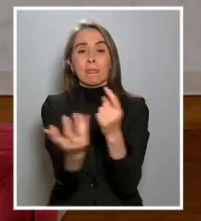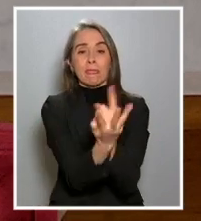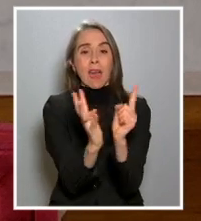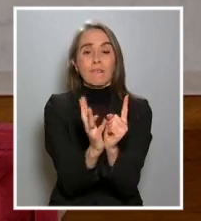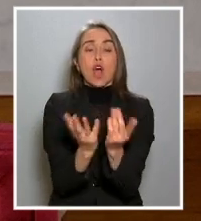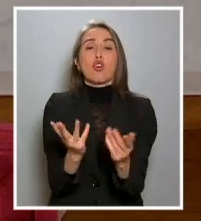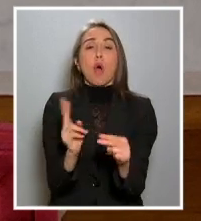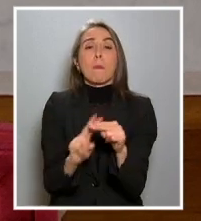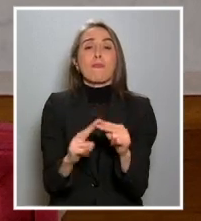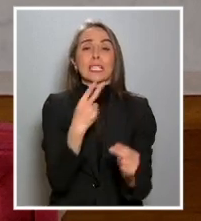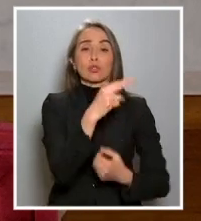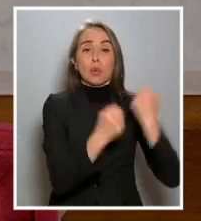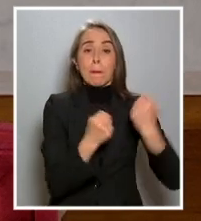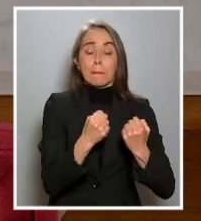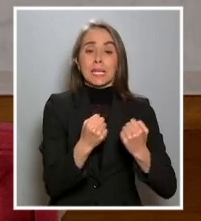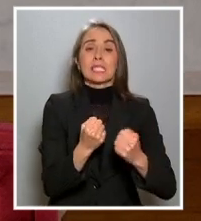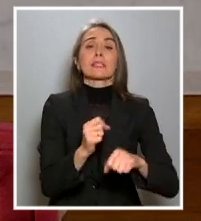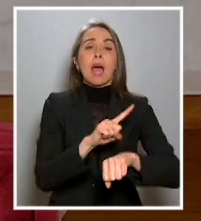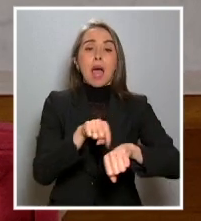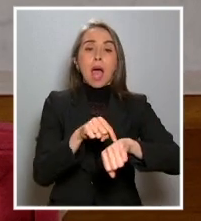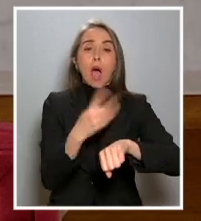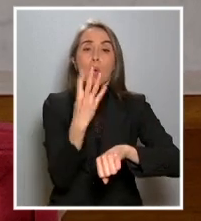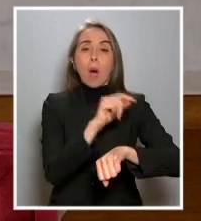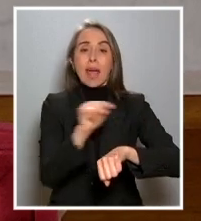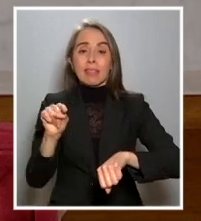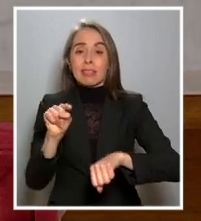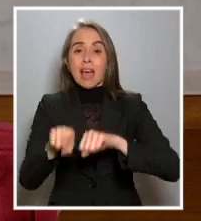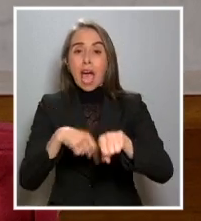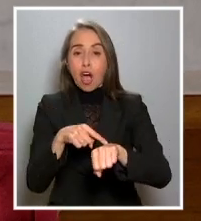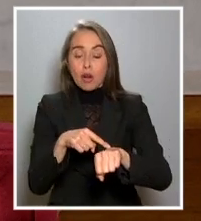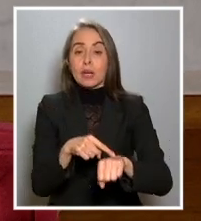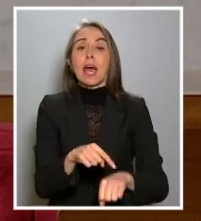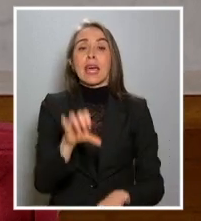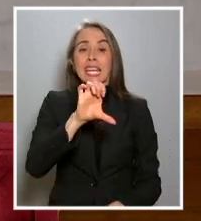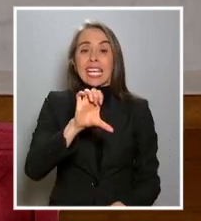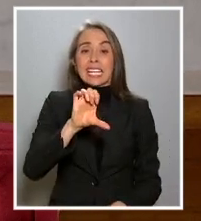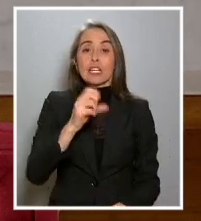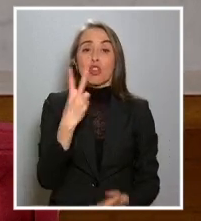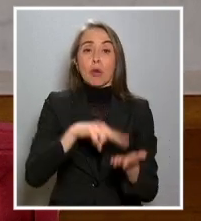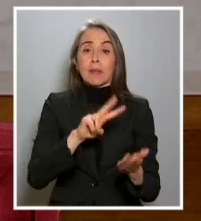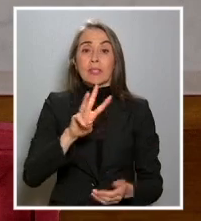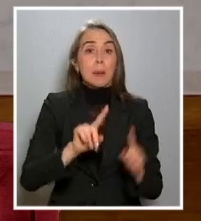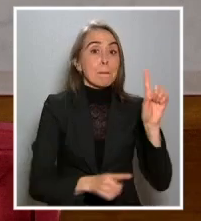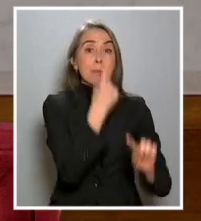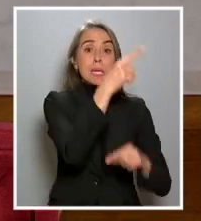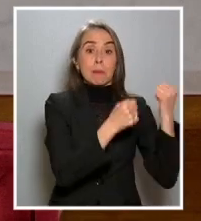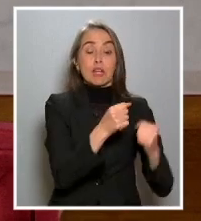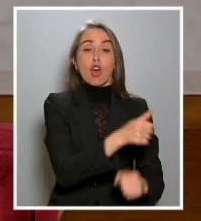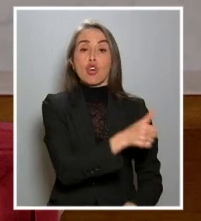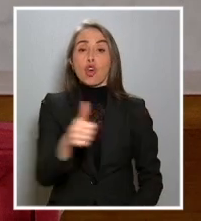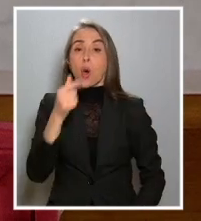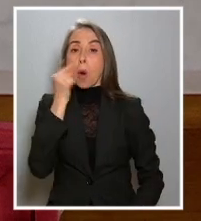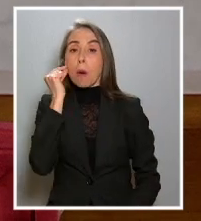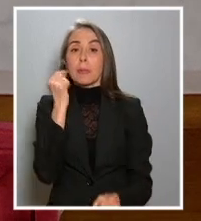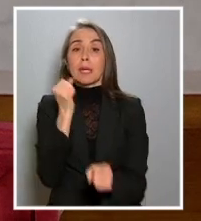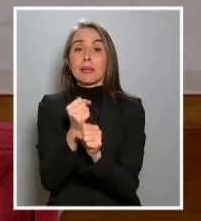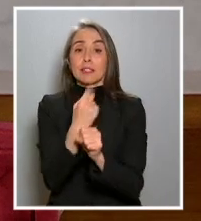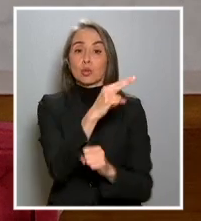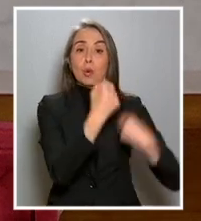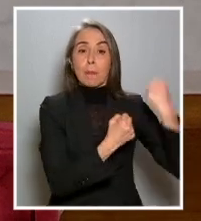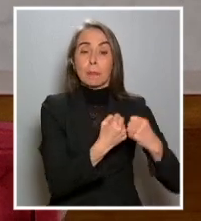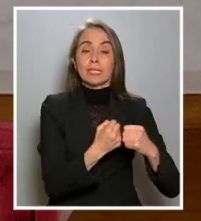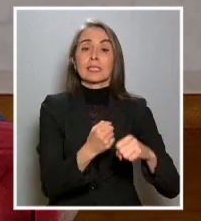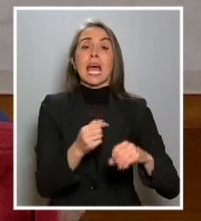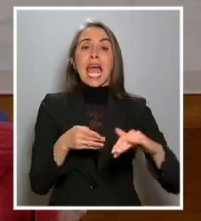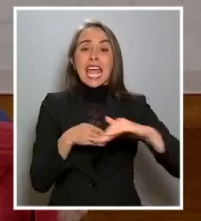40 horas y de forma pionera, desde enero del 2023, todos y todas sus trabajadores entran media hora